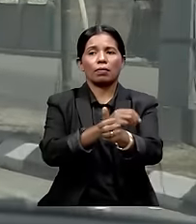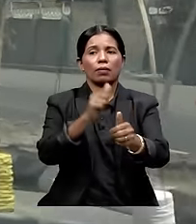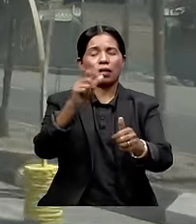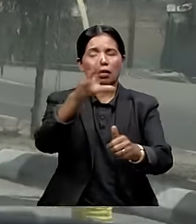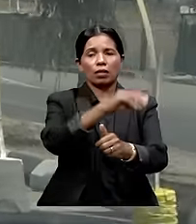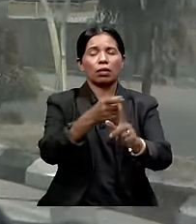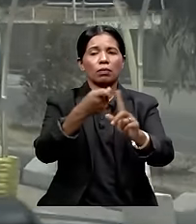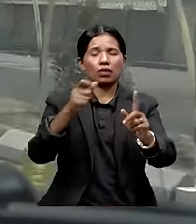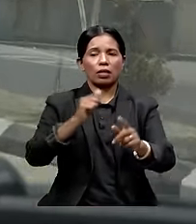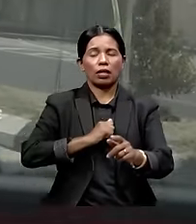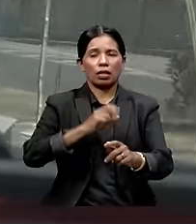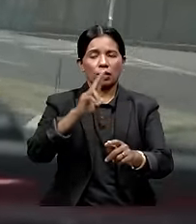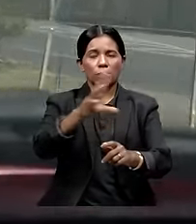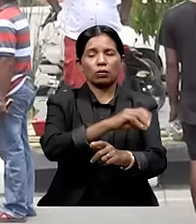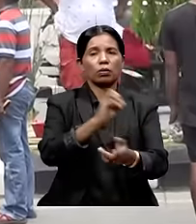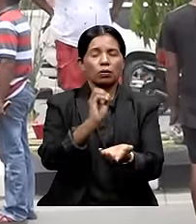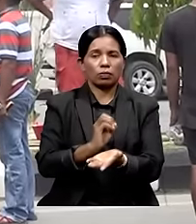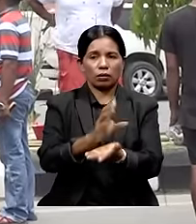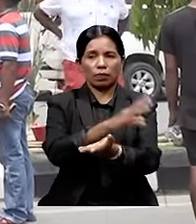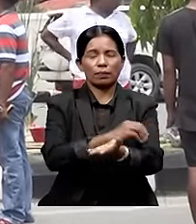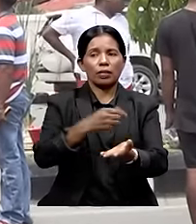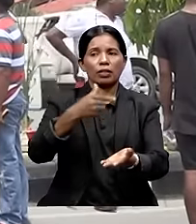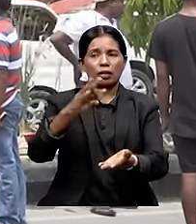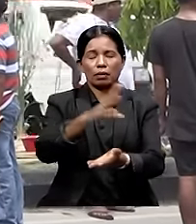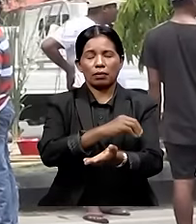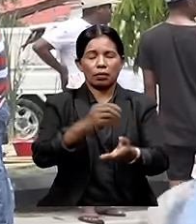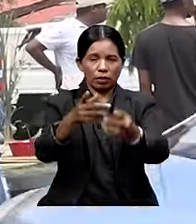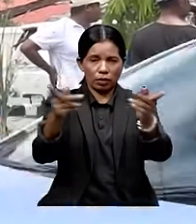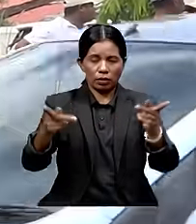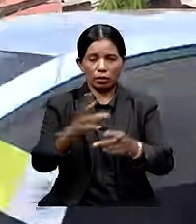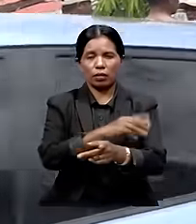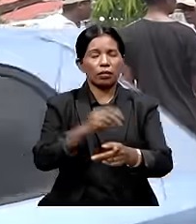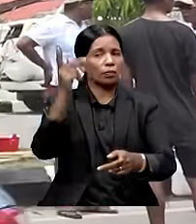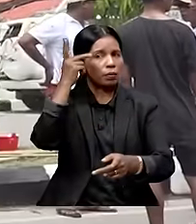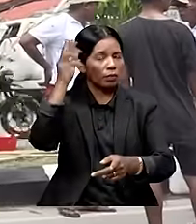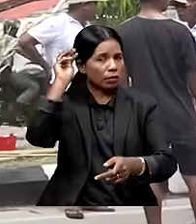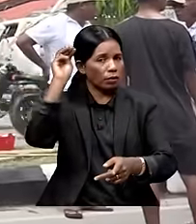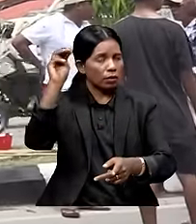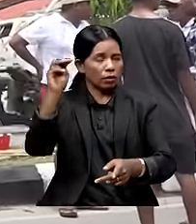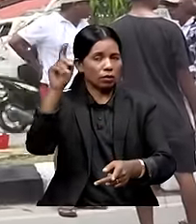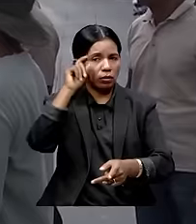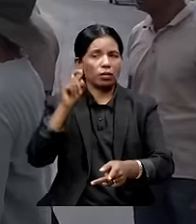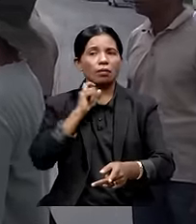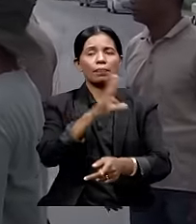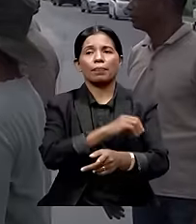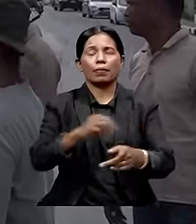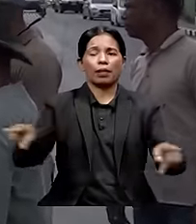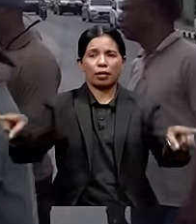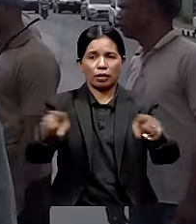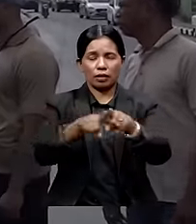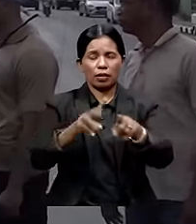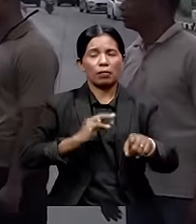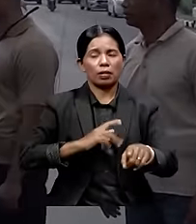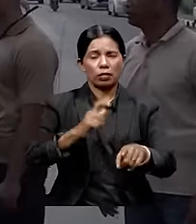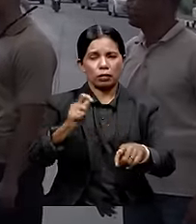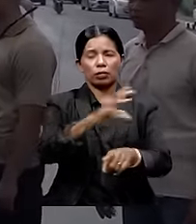hu husi aileu torre oa. Tuir observação GMN e a área fatuhada primeiro ministro Kairala Xanana Guzmão Nebehanesan Manatutu